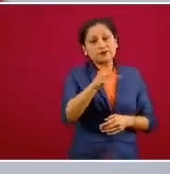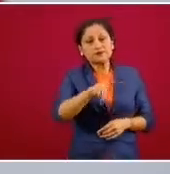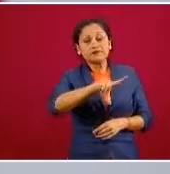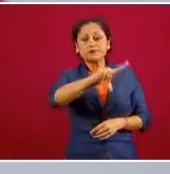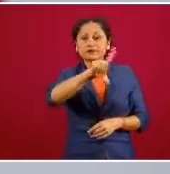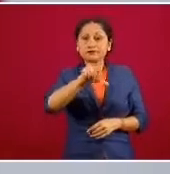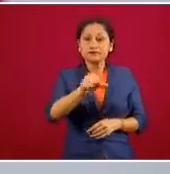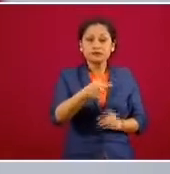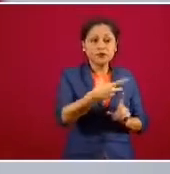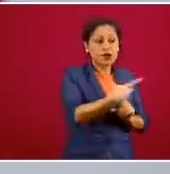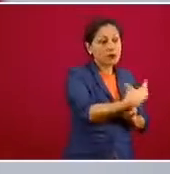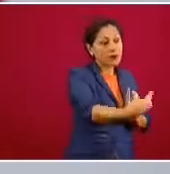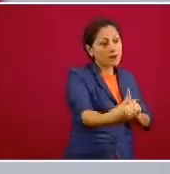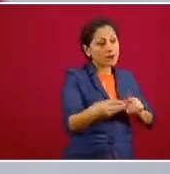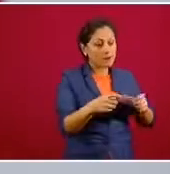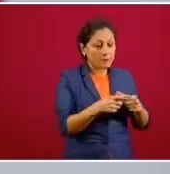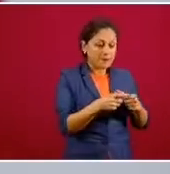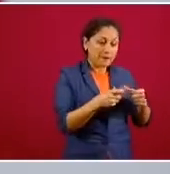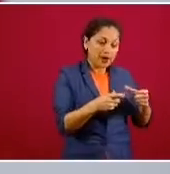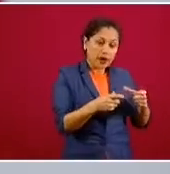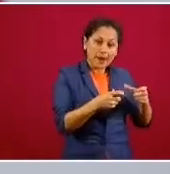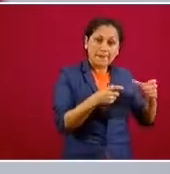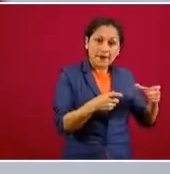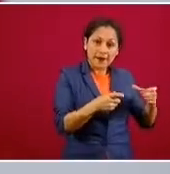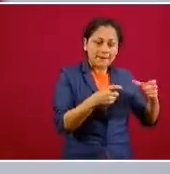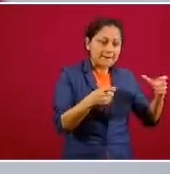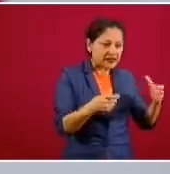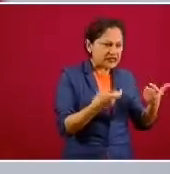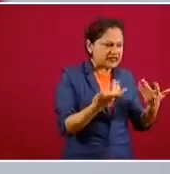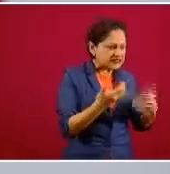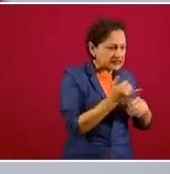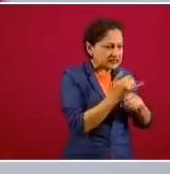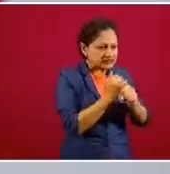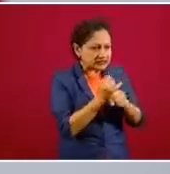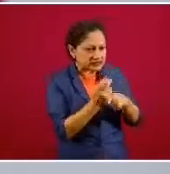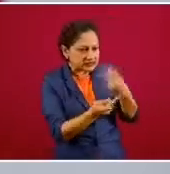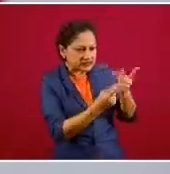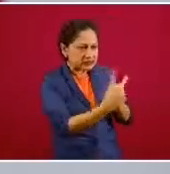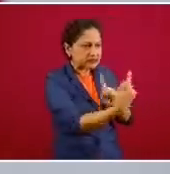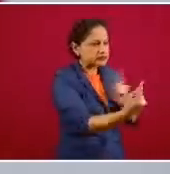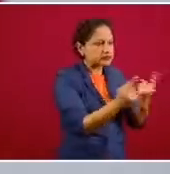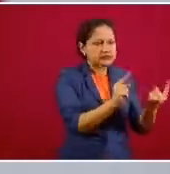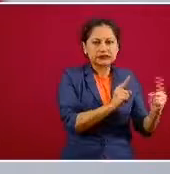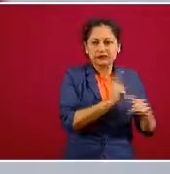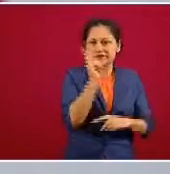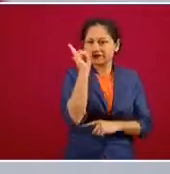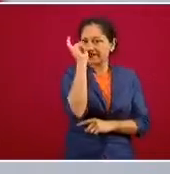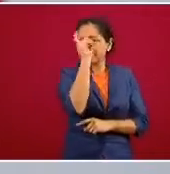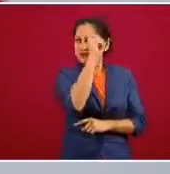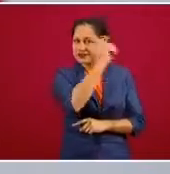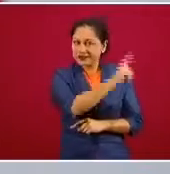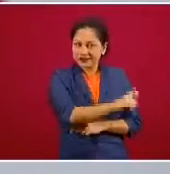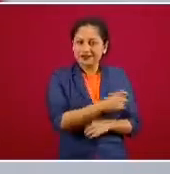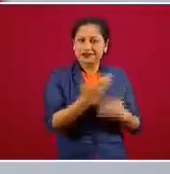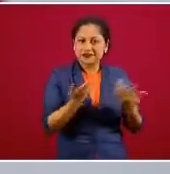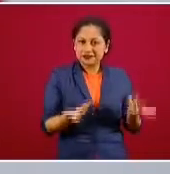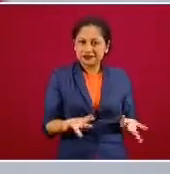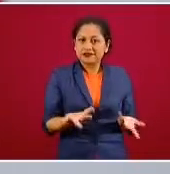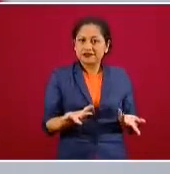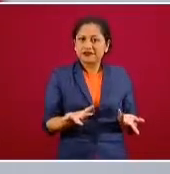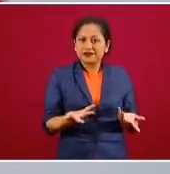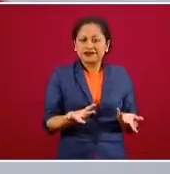tiene sus límites porque empiezan a aparecer más y más casos, y entonces ya no se puede y tampoco es